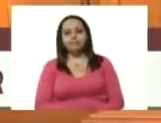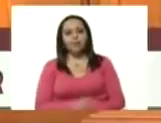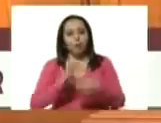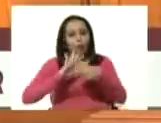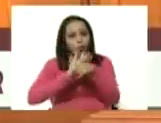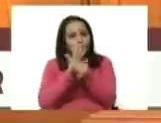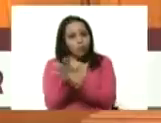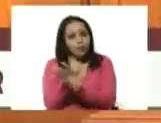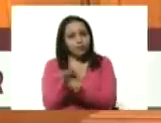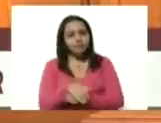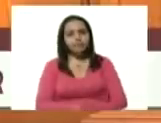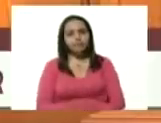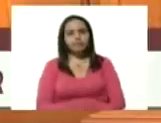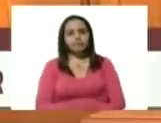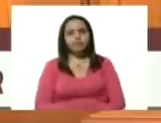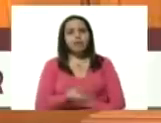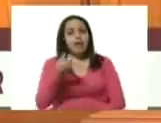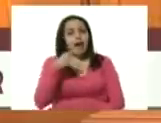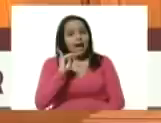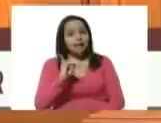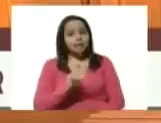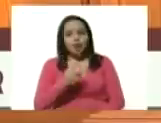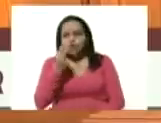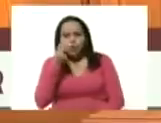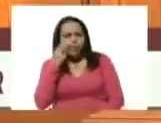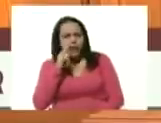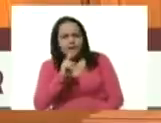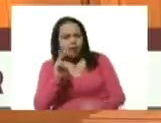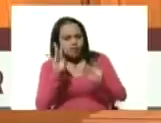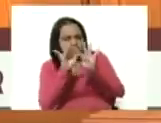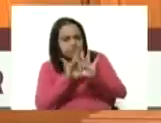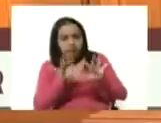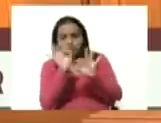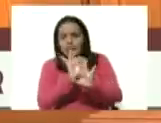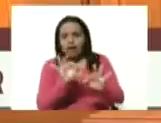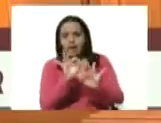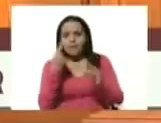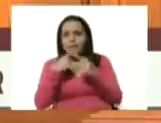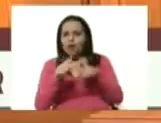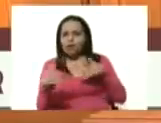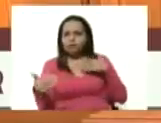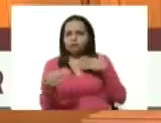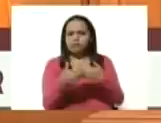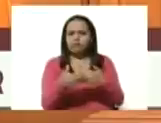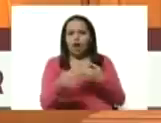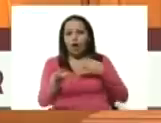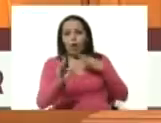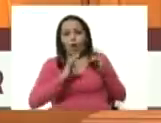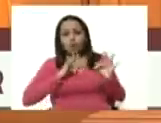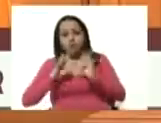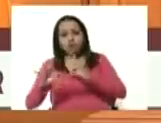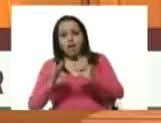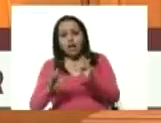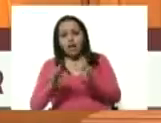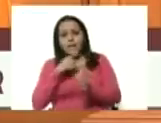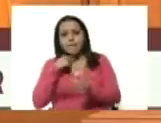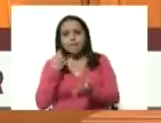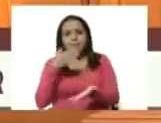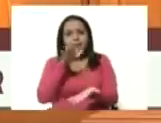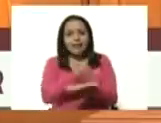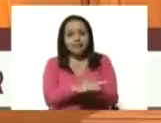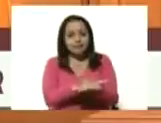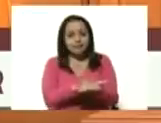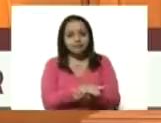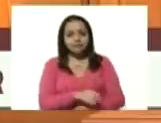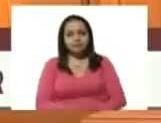coronavirus existe aunque es invisible. Ataca, contagia y mata.